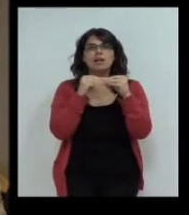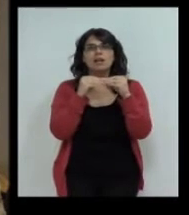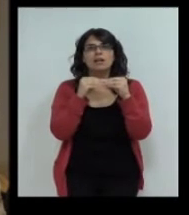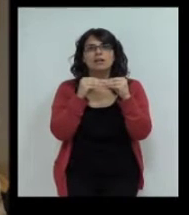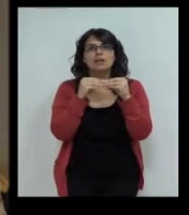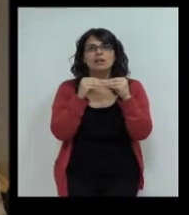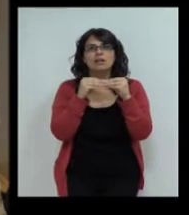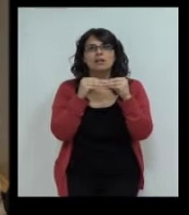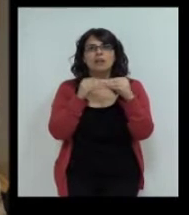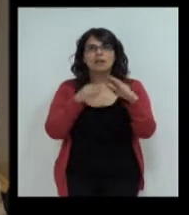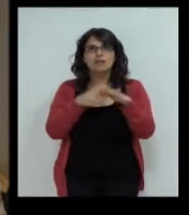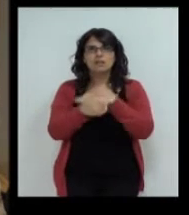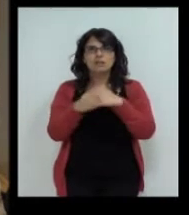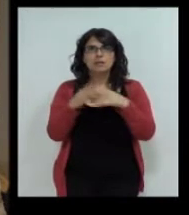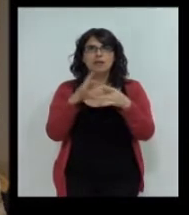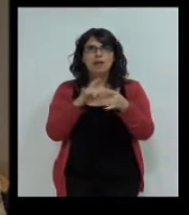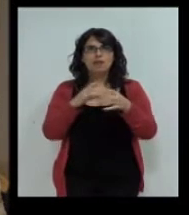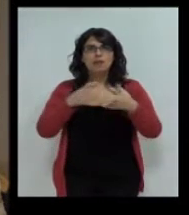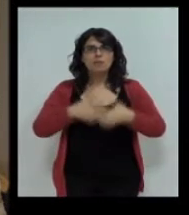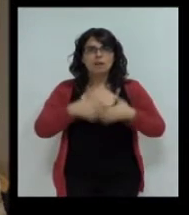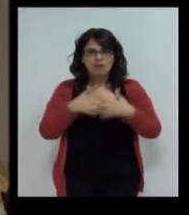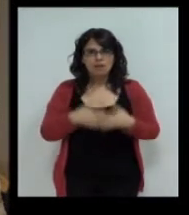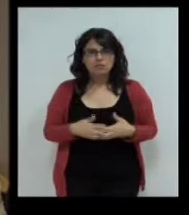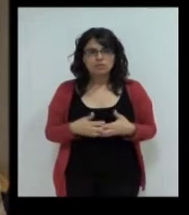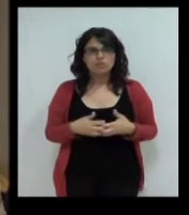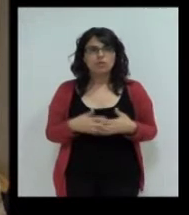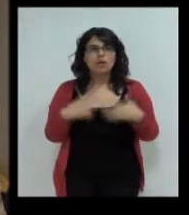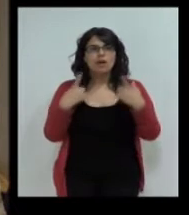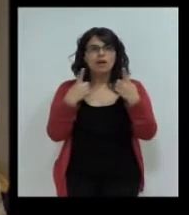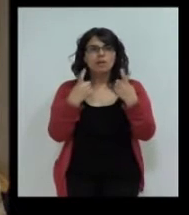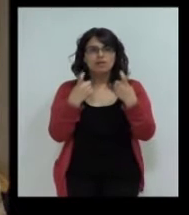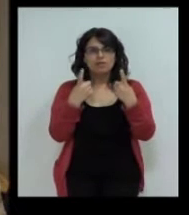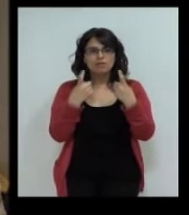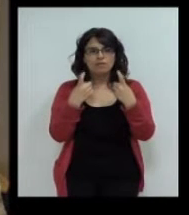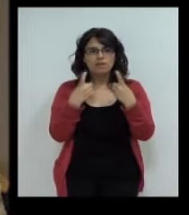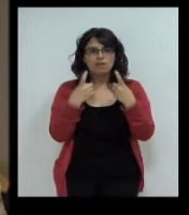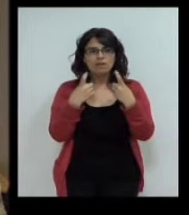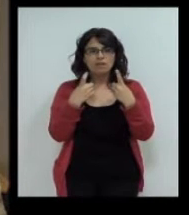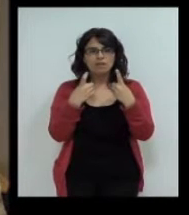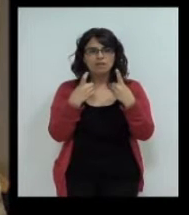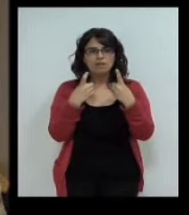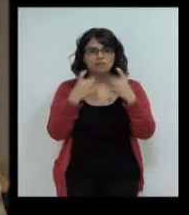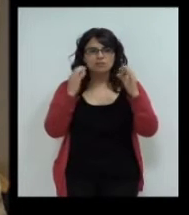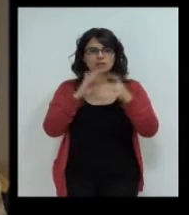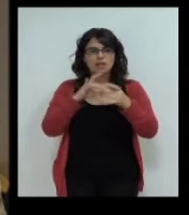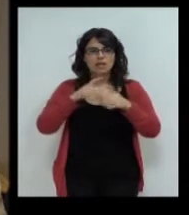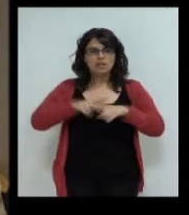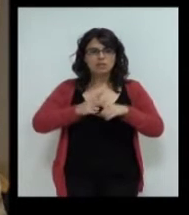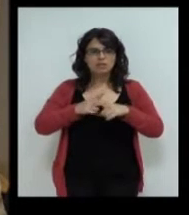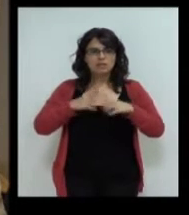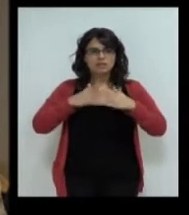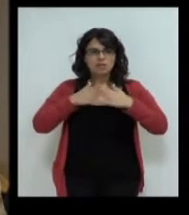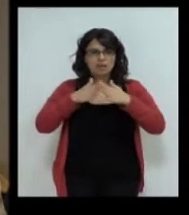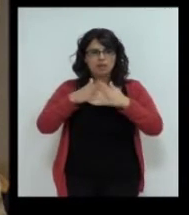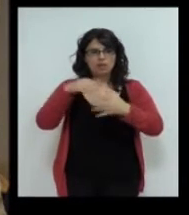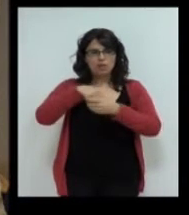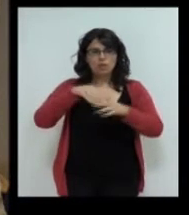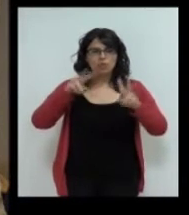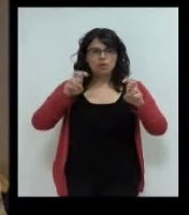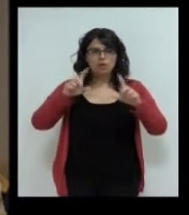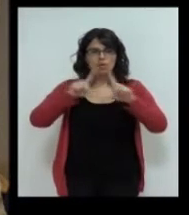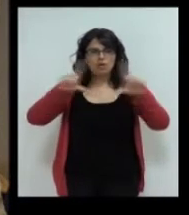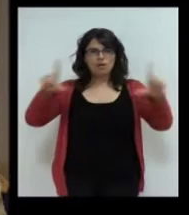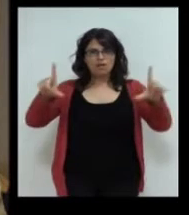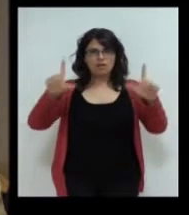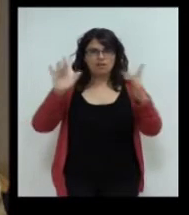al dispositivo. Es necesario estandarizar las herramientas de navegación en la nueva generación de televisión interactiva. No podemos permitir